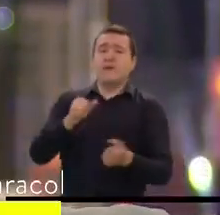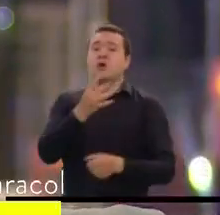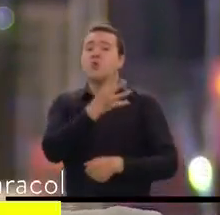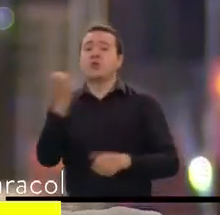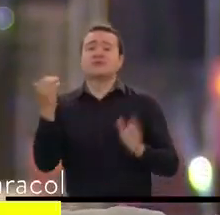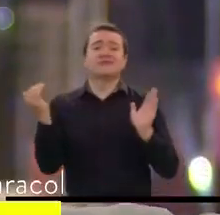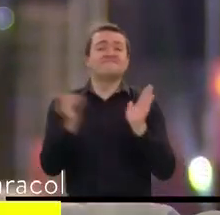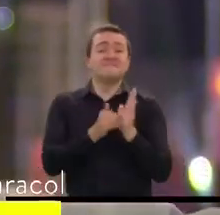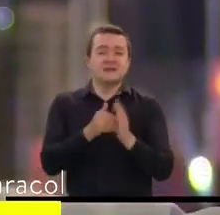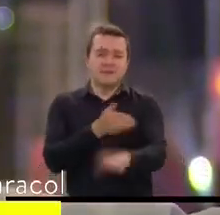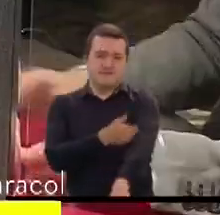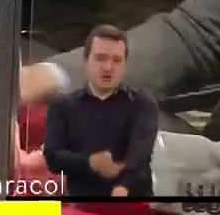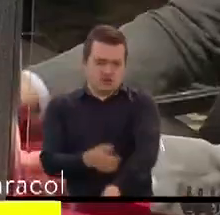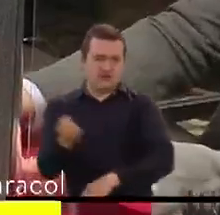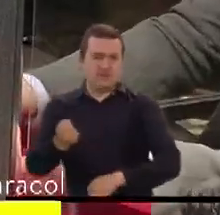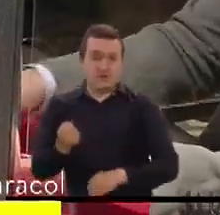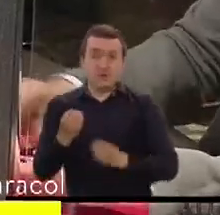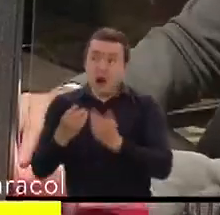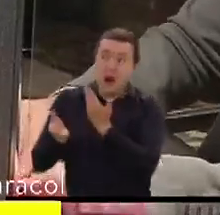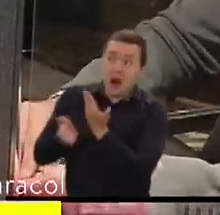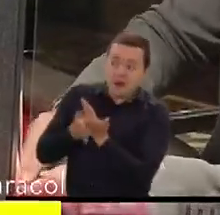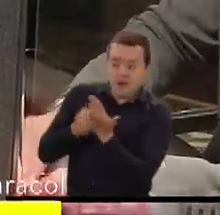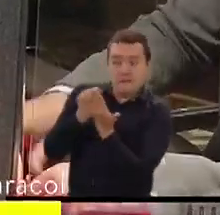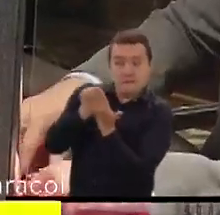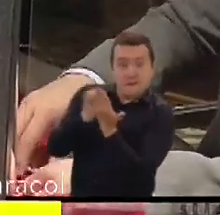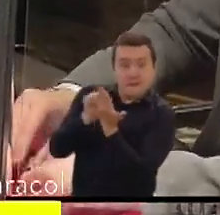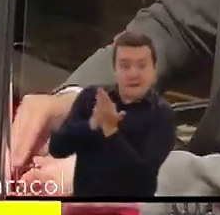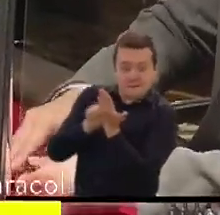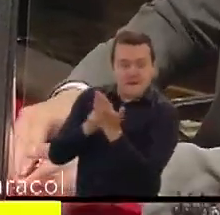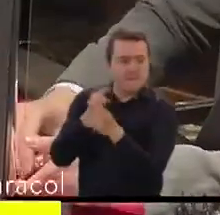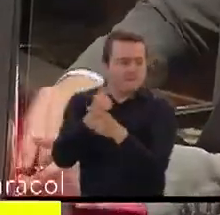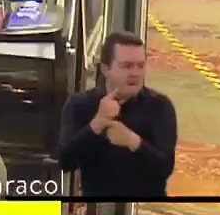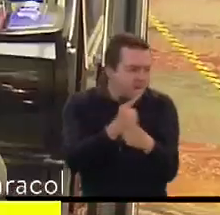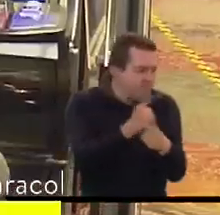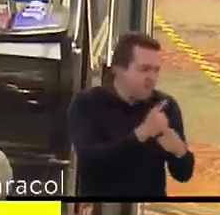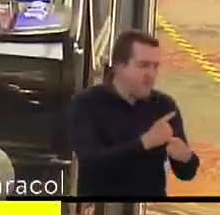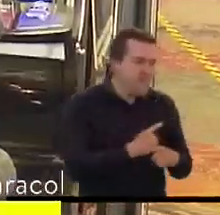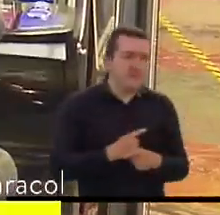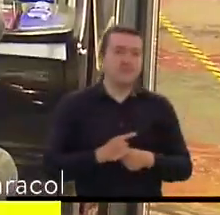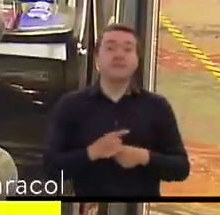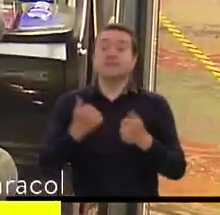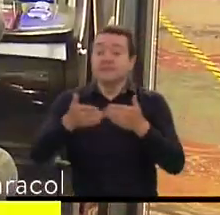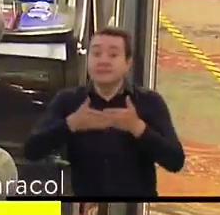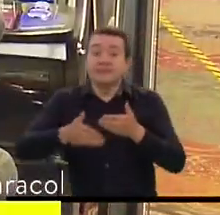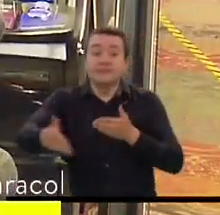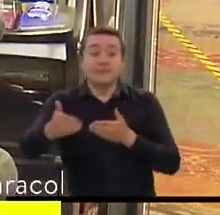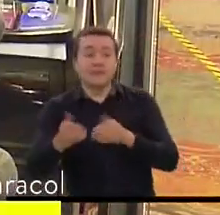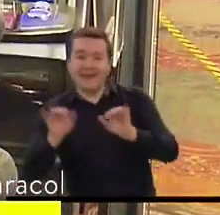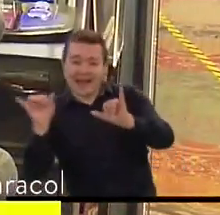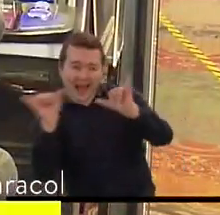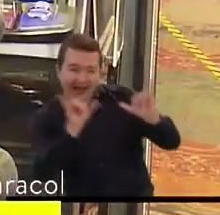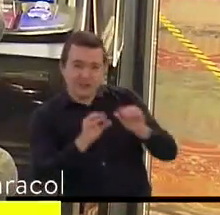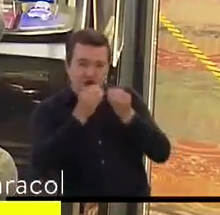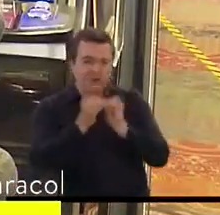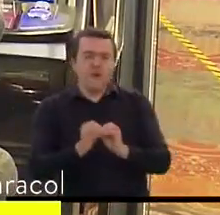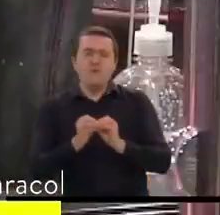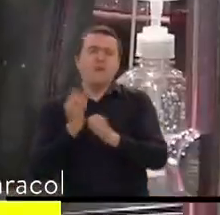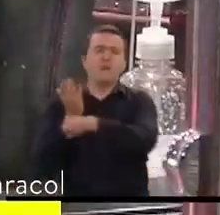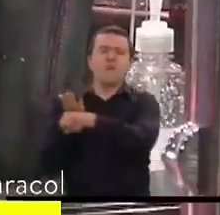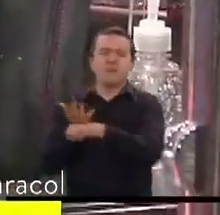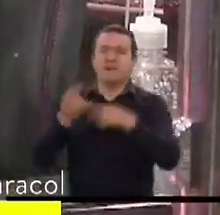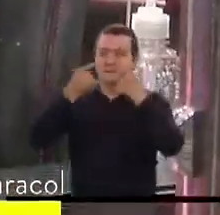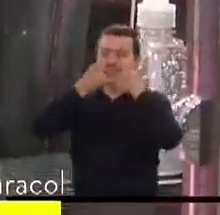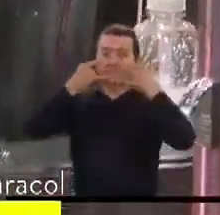la implementación de todos los protocolos de bioseguridad. La propuesta para la nueva normalidad en los casinos implica el uso obligatorio del tapabocas,